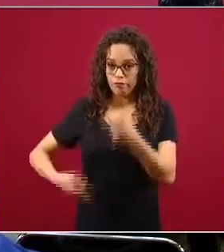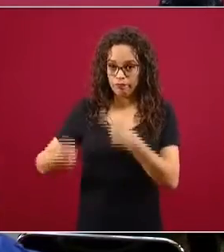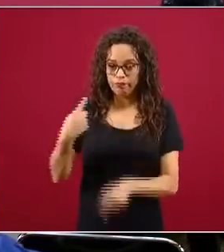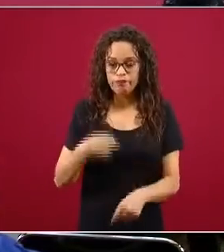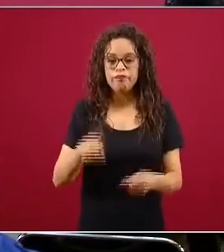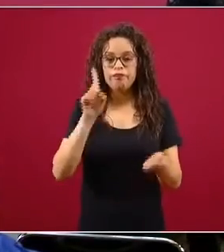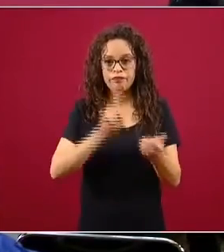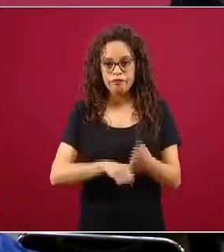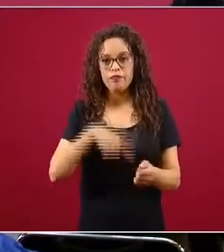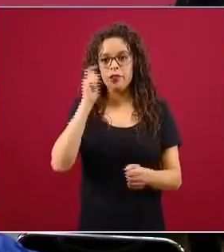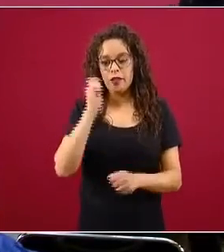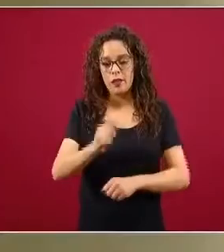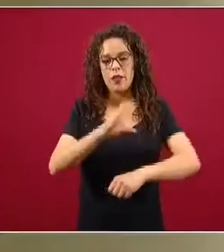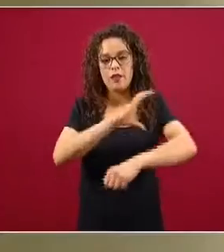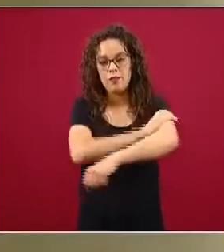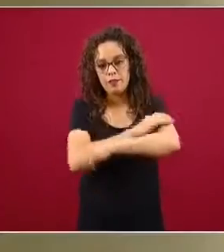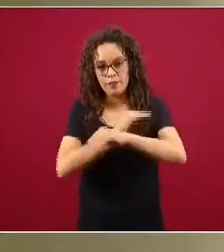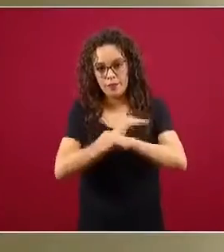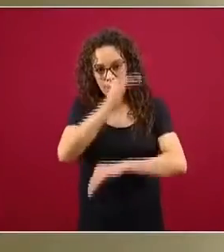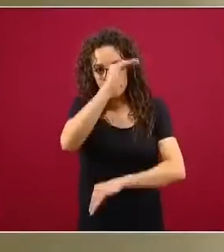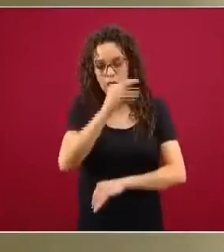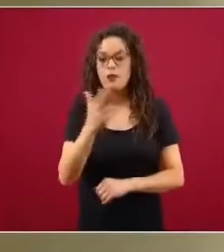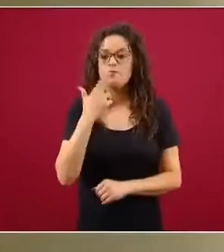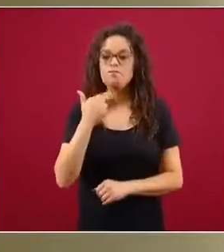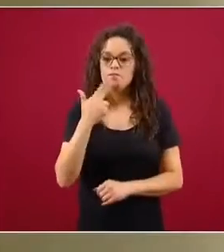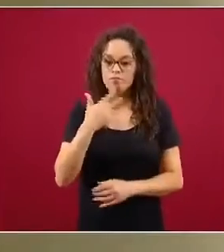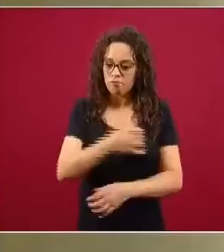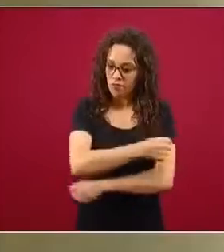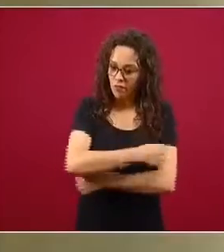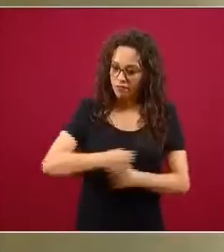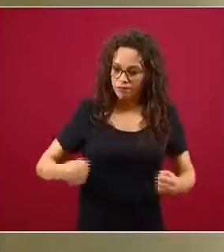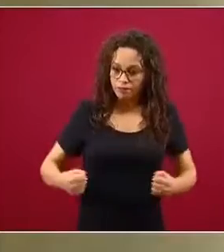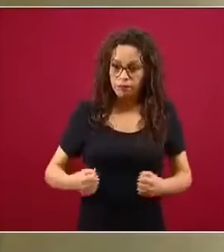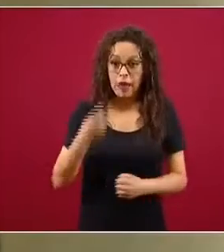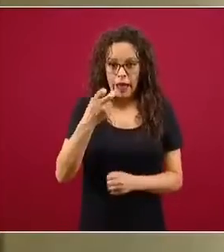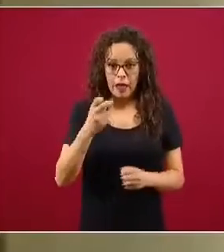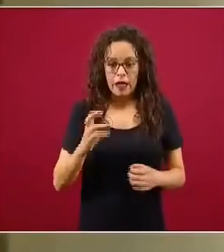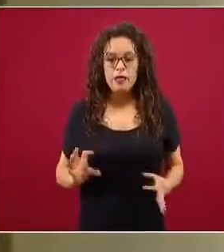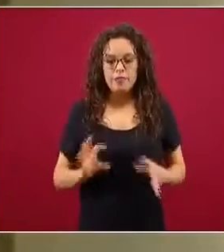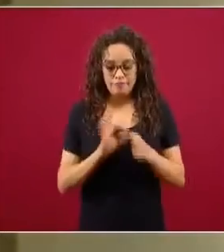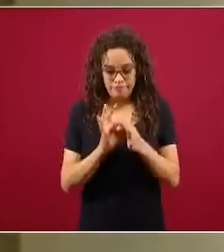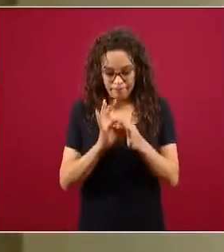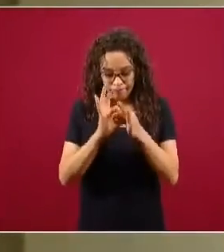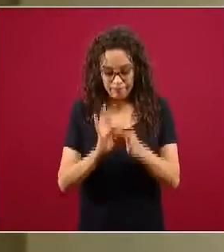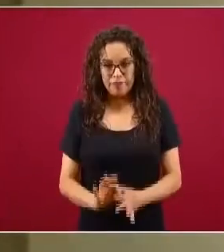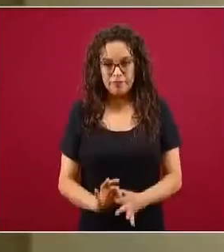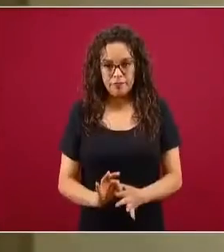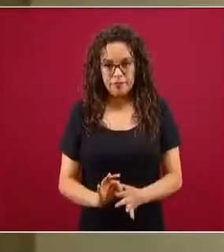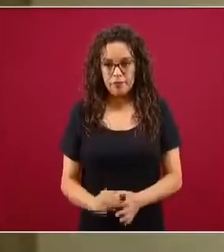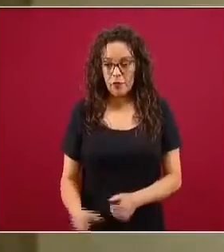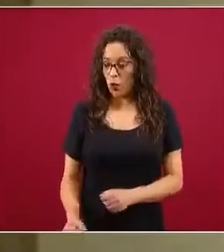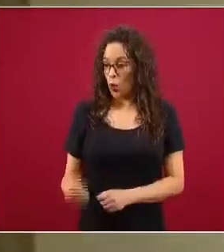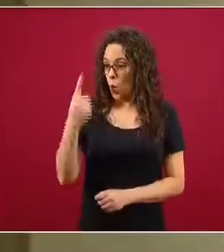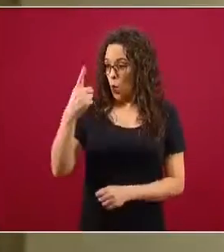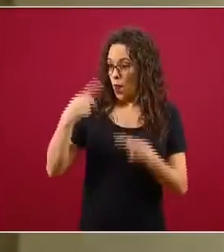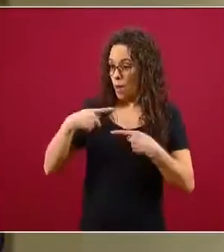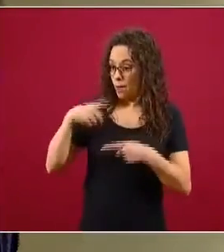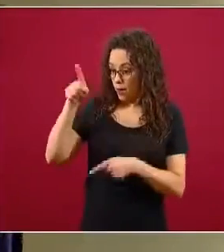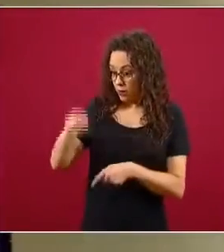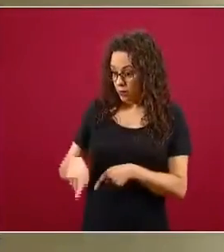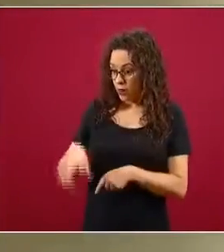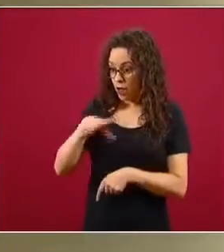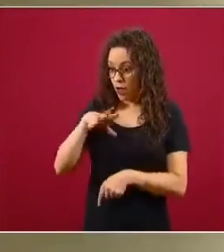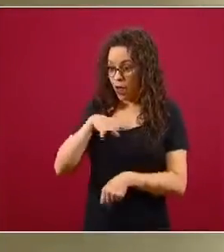hipertensión, diabetes, obesidad, van de la mano. Y es muy frecuente tener al mismo individuo que además de tener obesidad, también